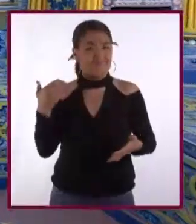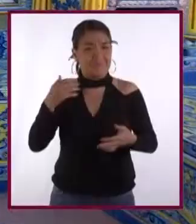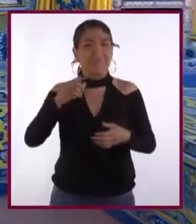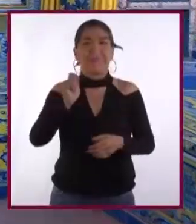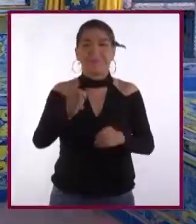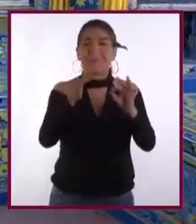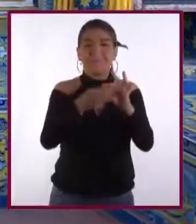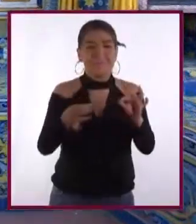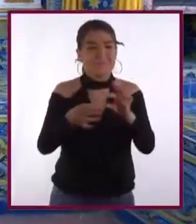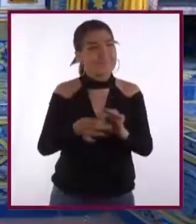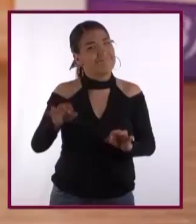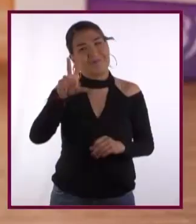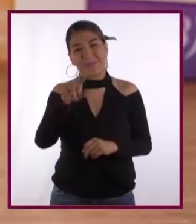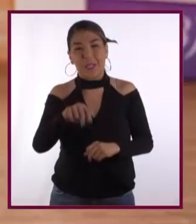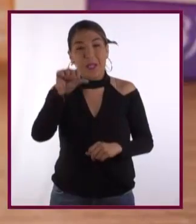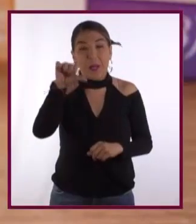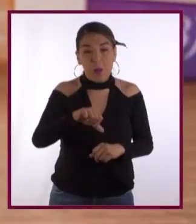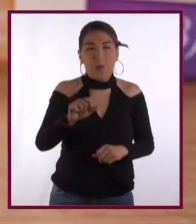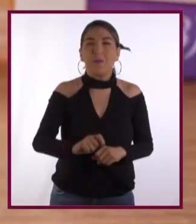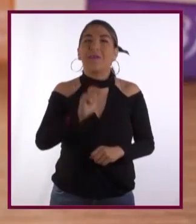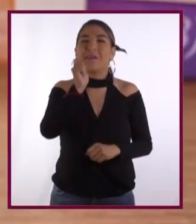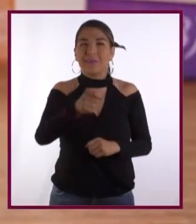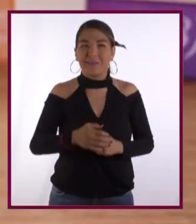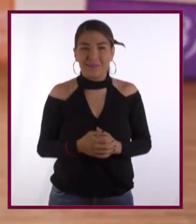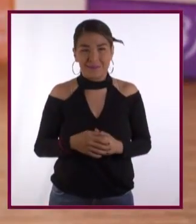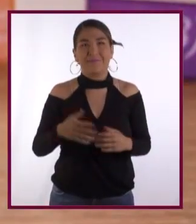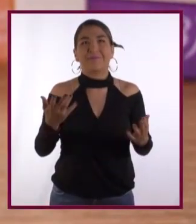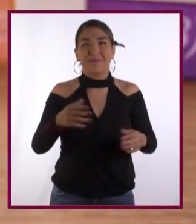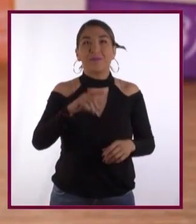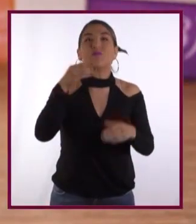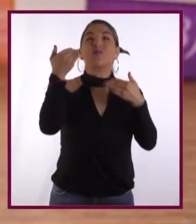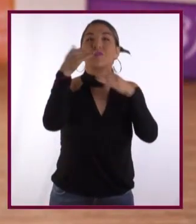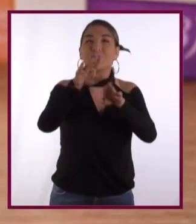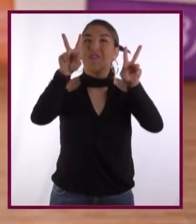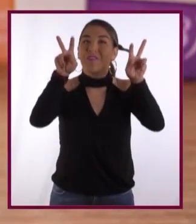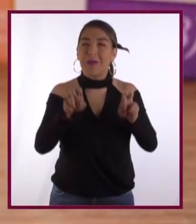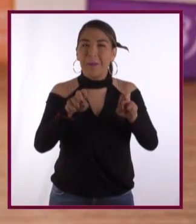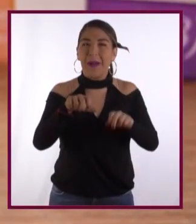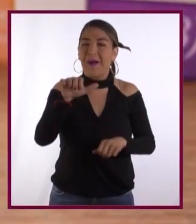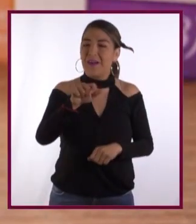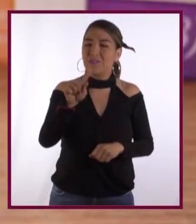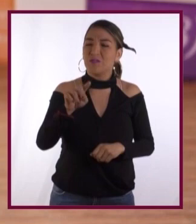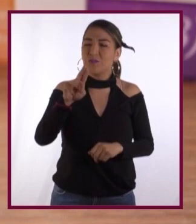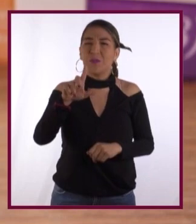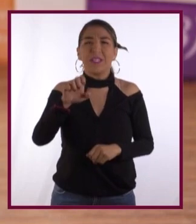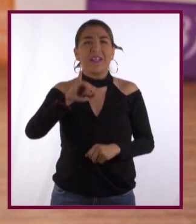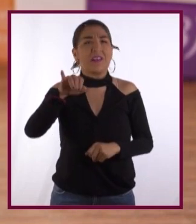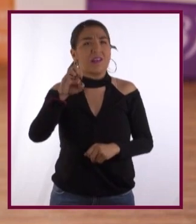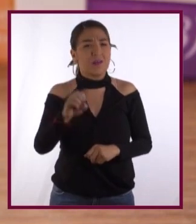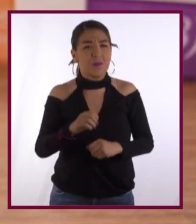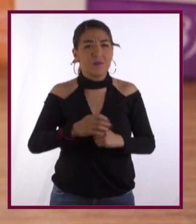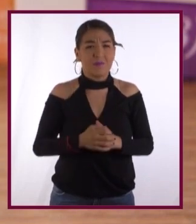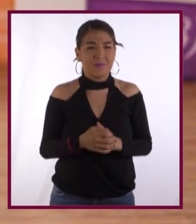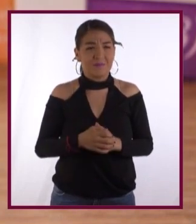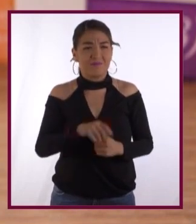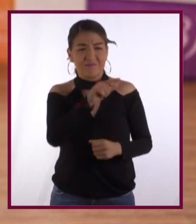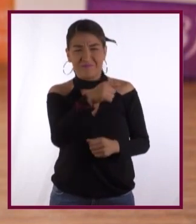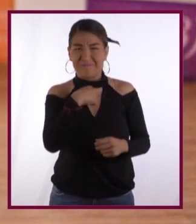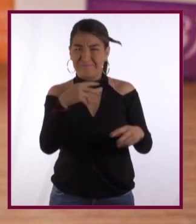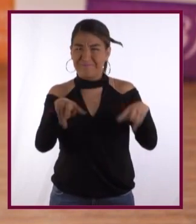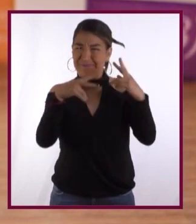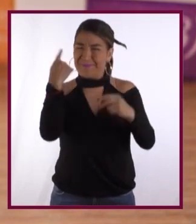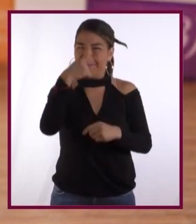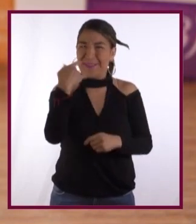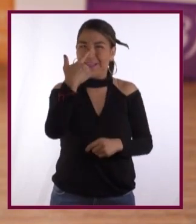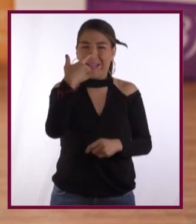hemos tenido algunos de esos, ¿no? No. Este programa va a ser de azulejos. ¿De azulejos? No me